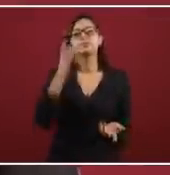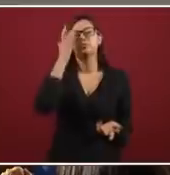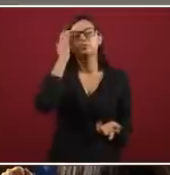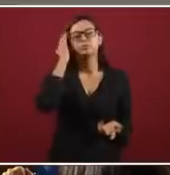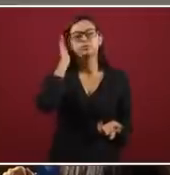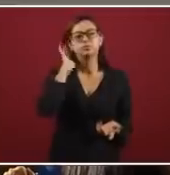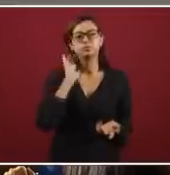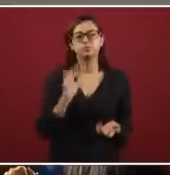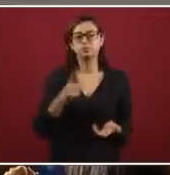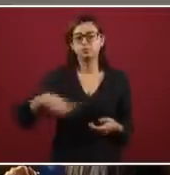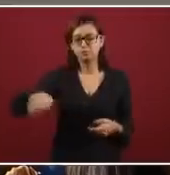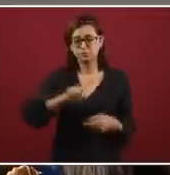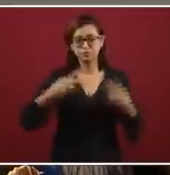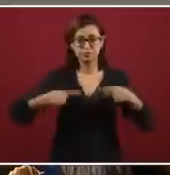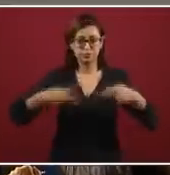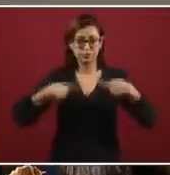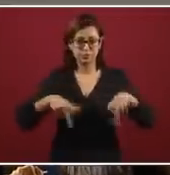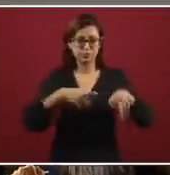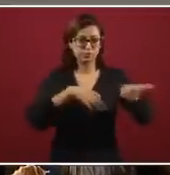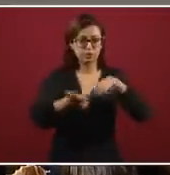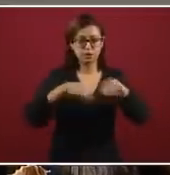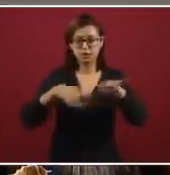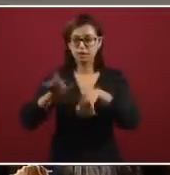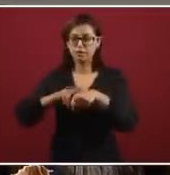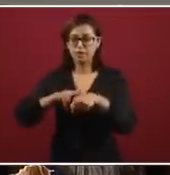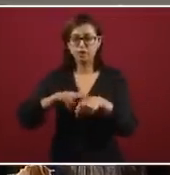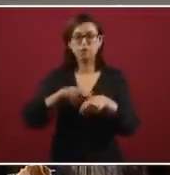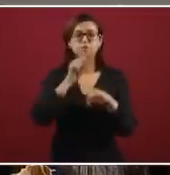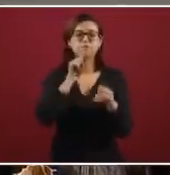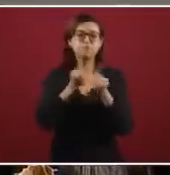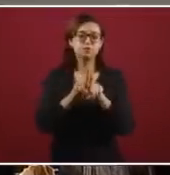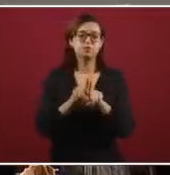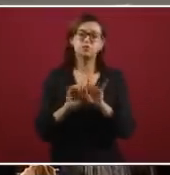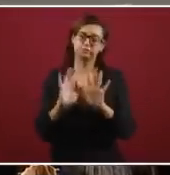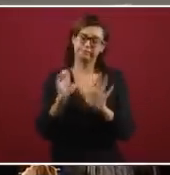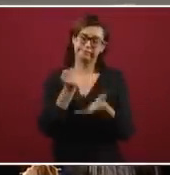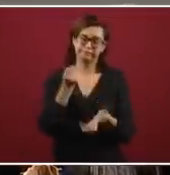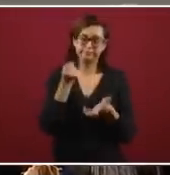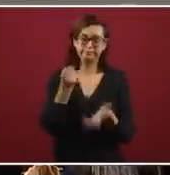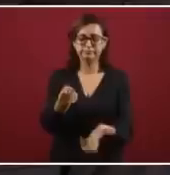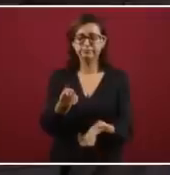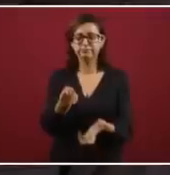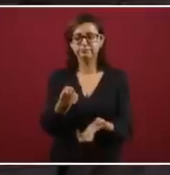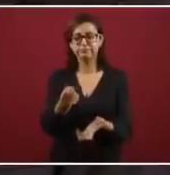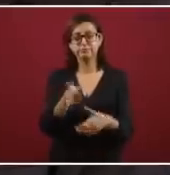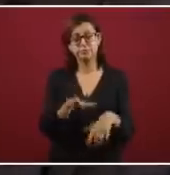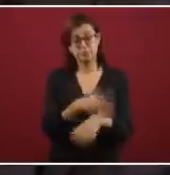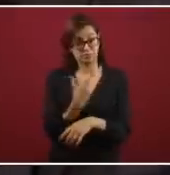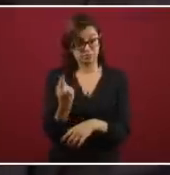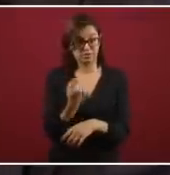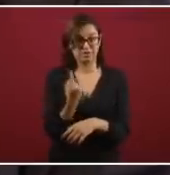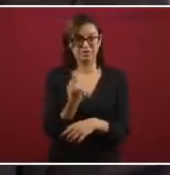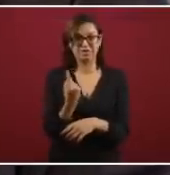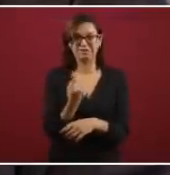los trabajadores y además con inversión, porque no se